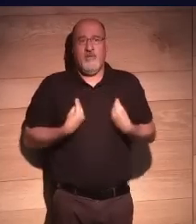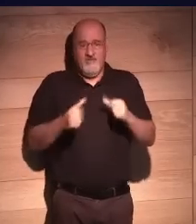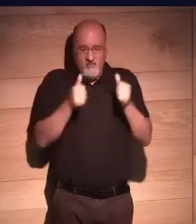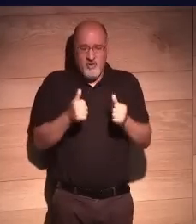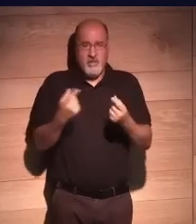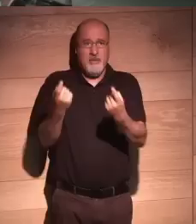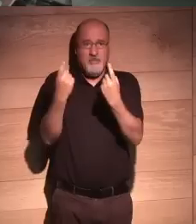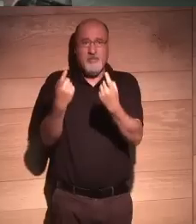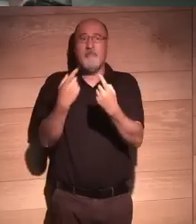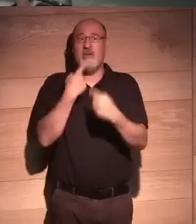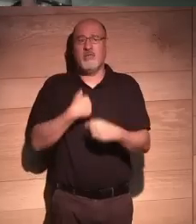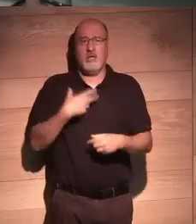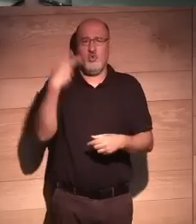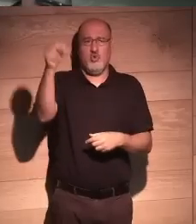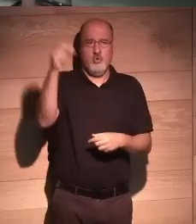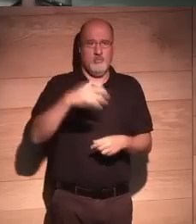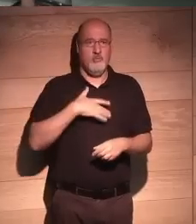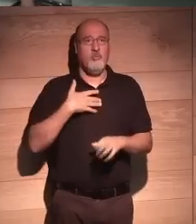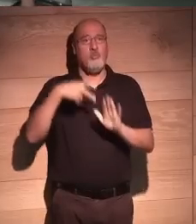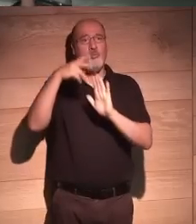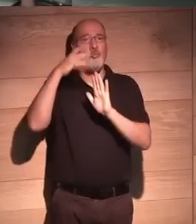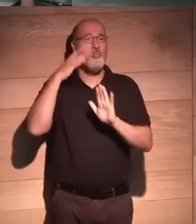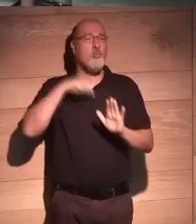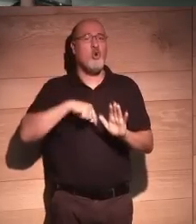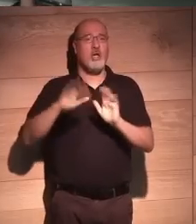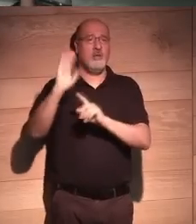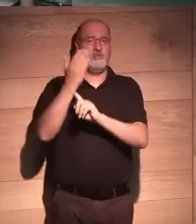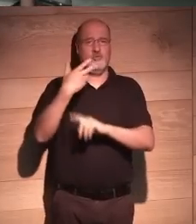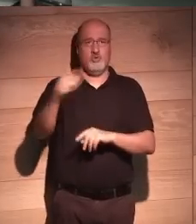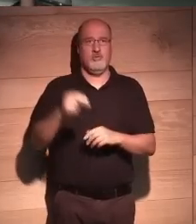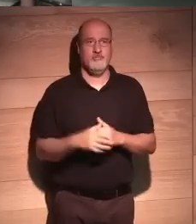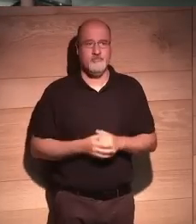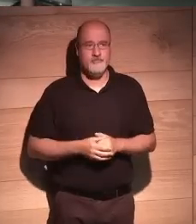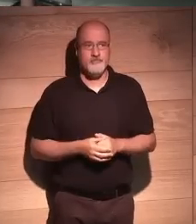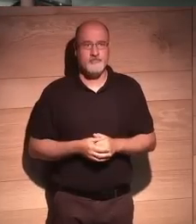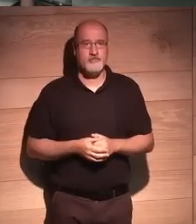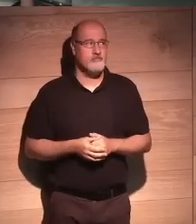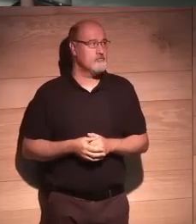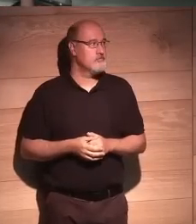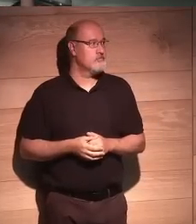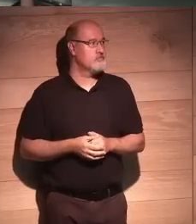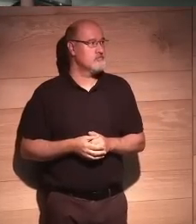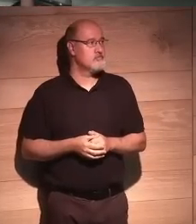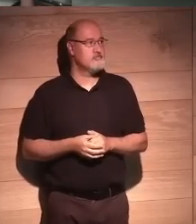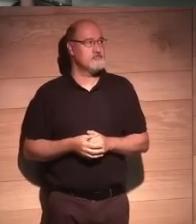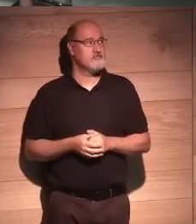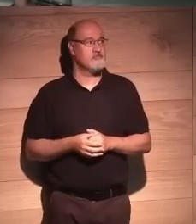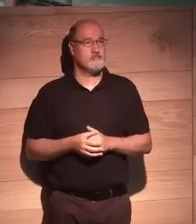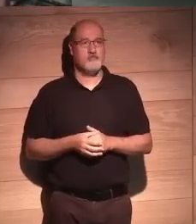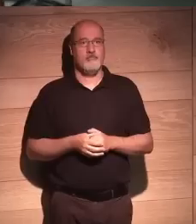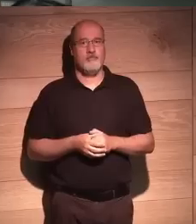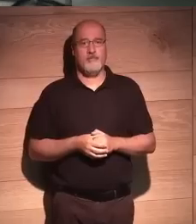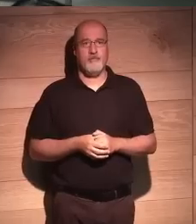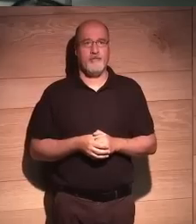por favor. Moralizante. Claro. Es que ese es el equilibrio más complicado. No sé quién... ¿Hay alguien que quiera preguntar